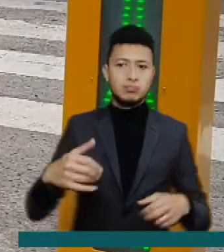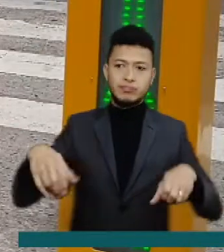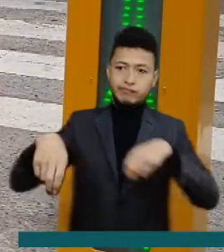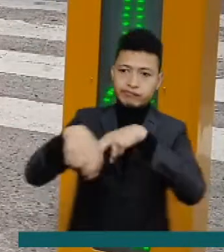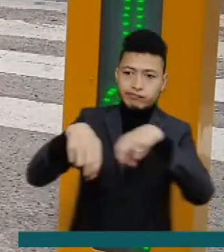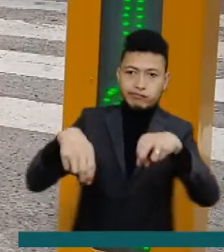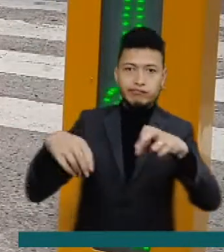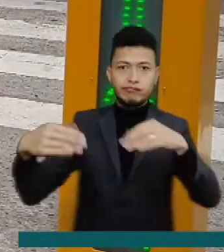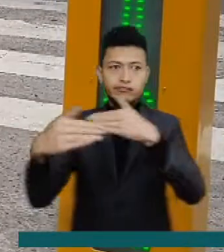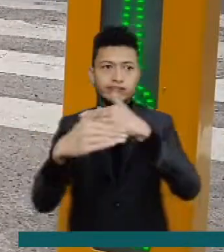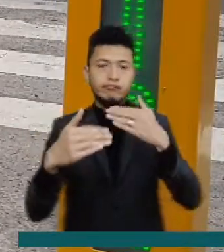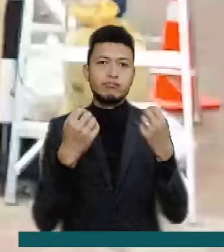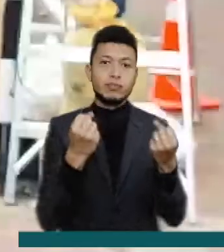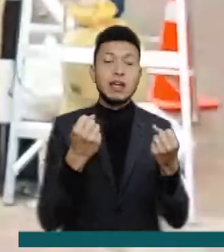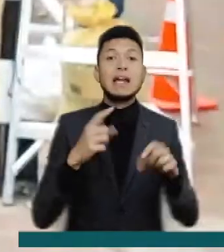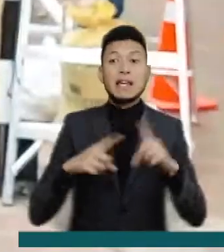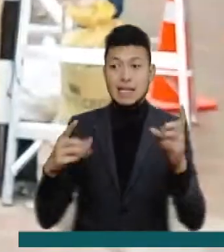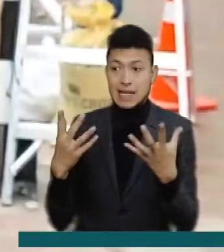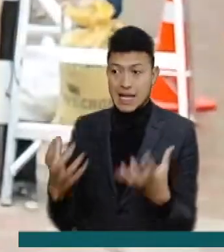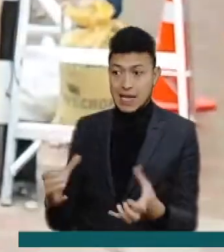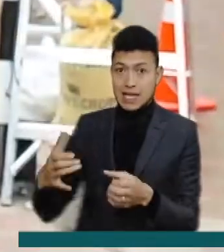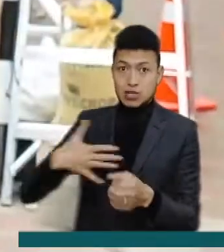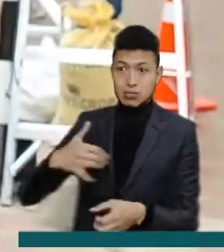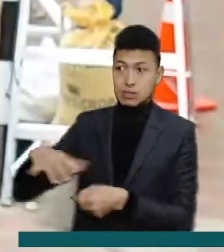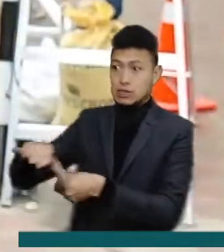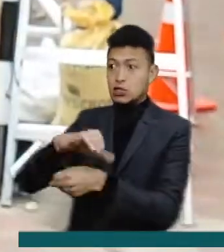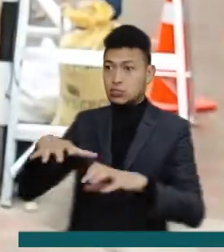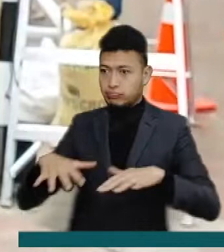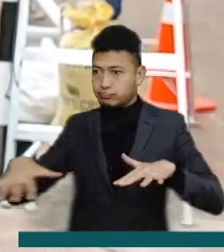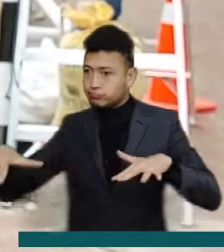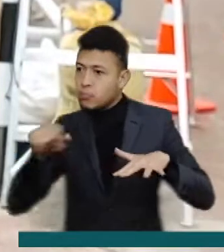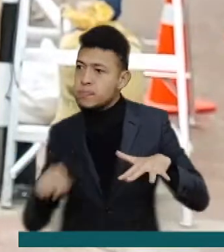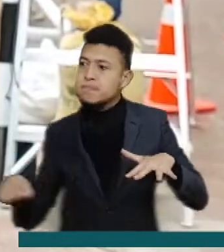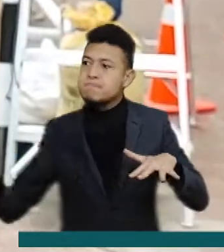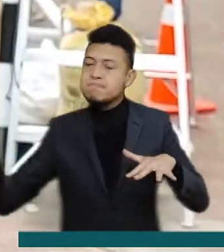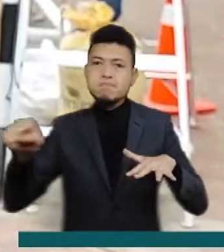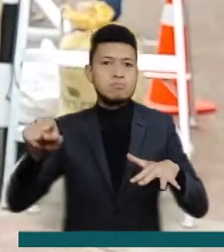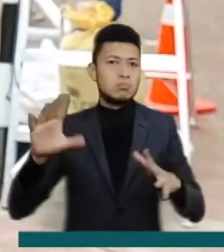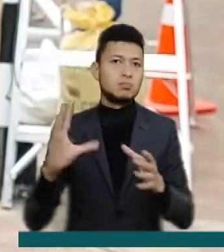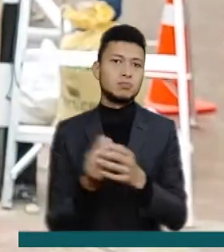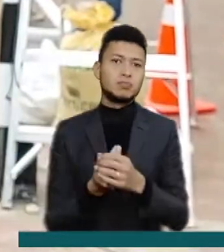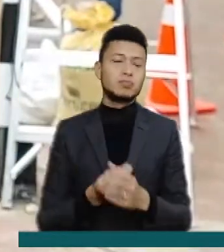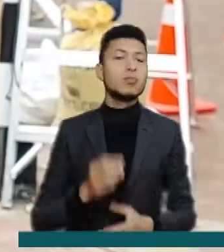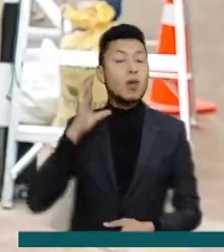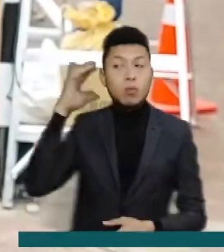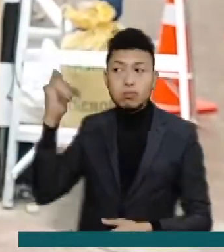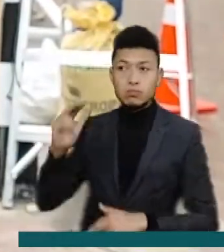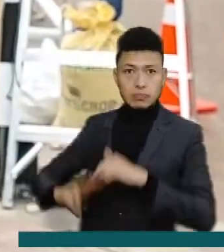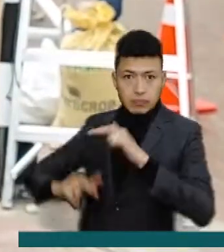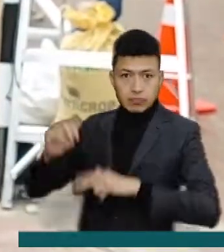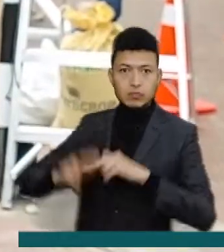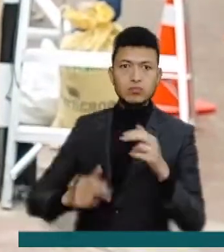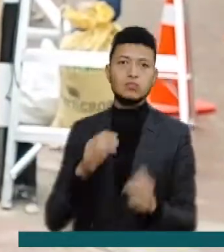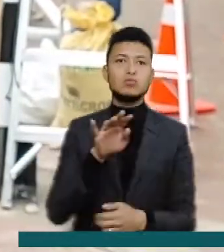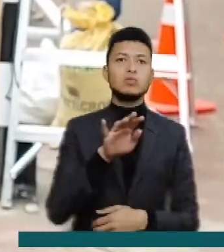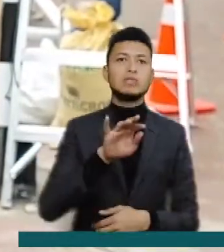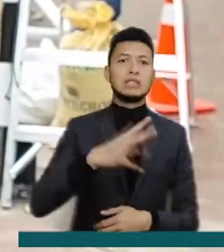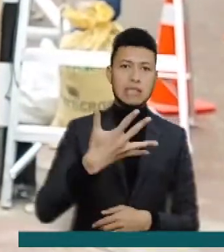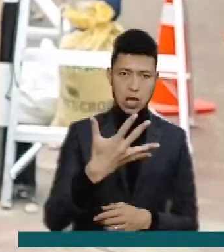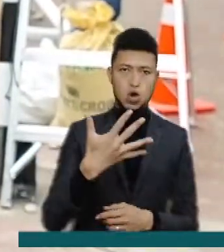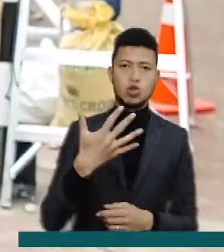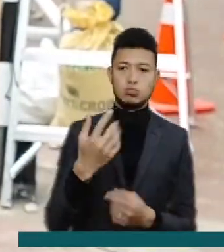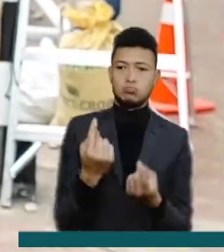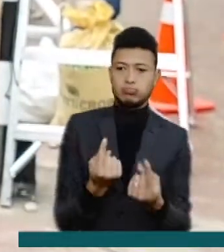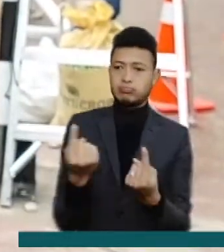como estrategia de inclusión. Aquí en el sector del centro vienen y están en ejecución y en construcción 5 nuevas